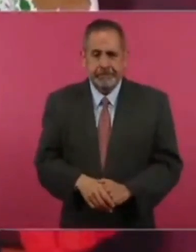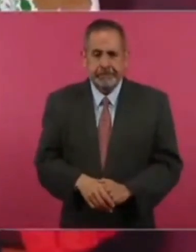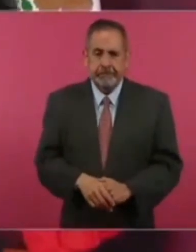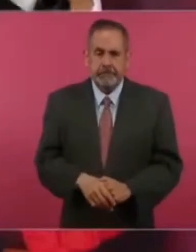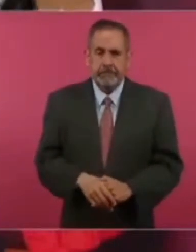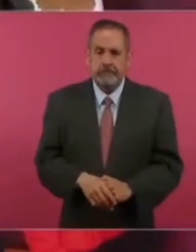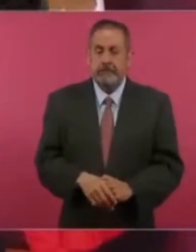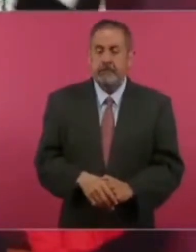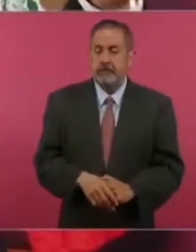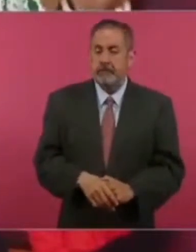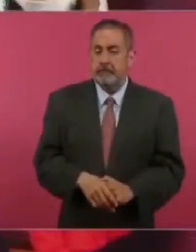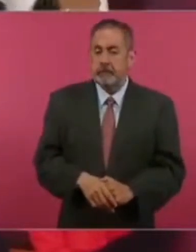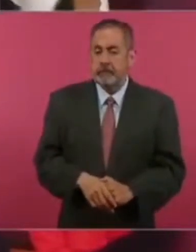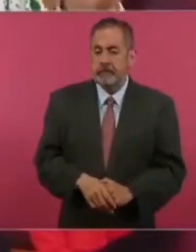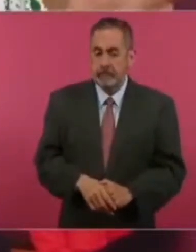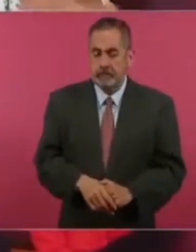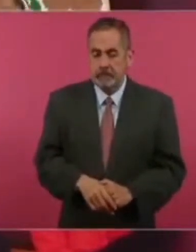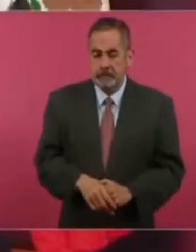Y todo es